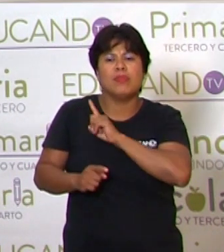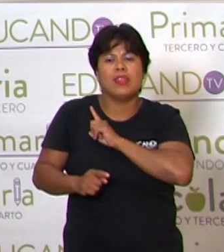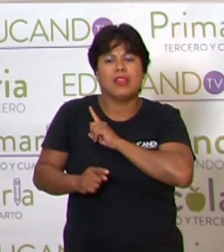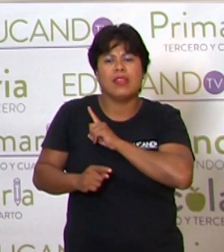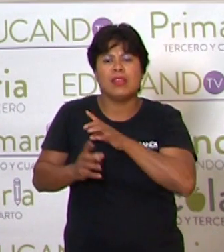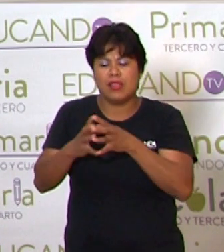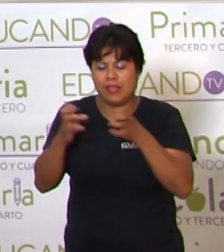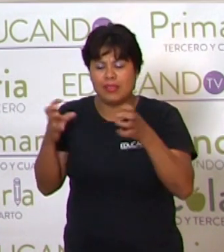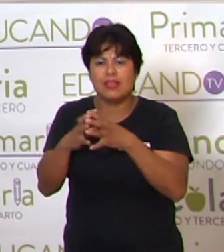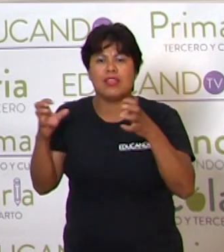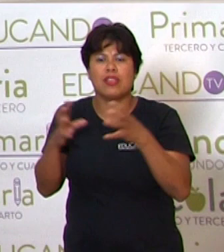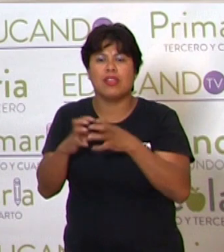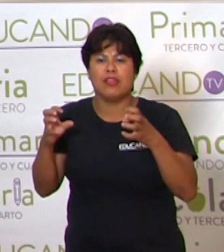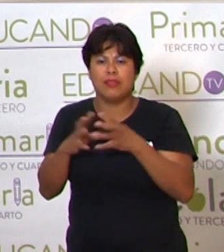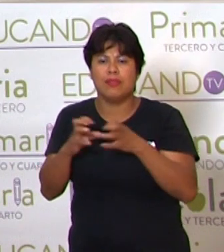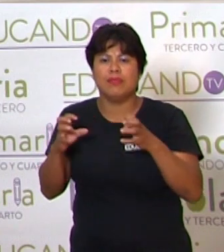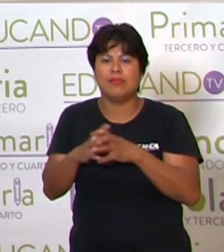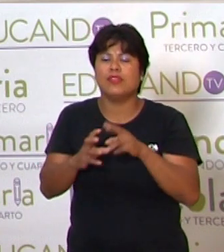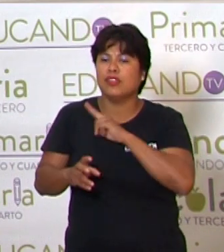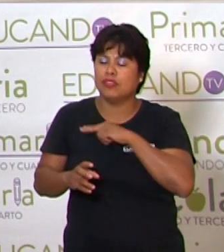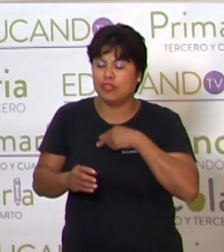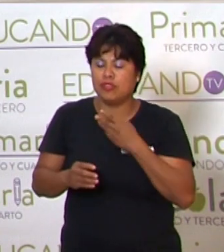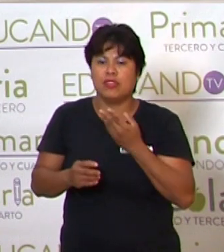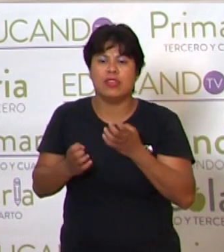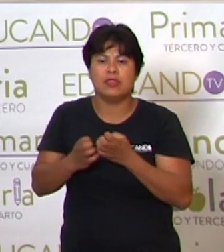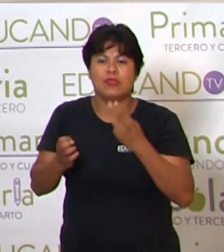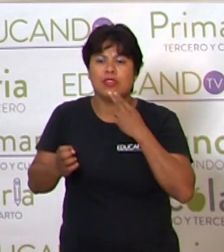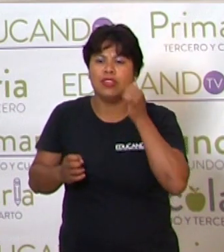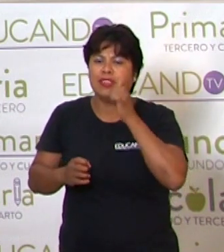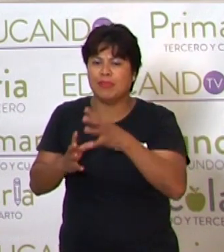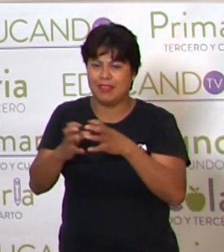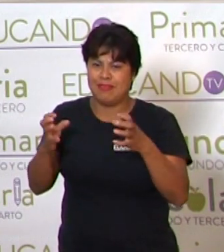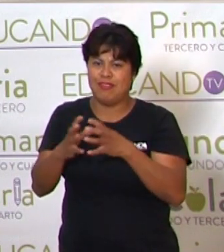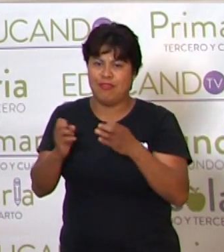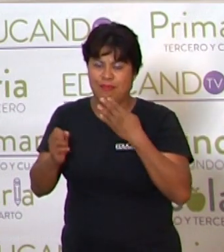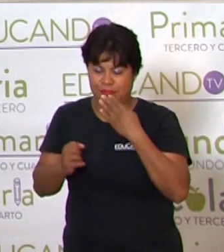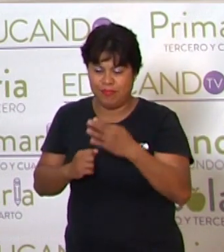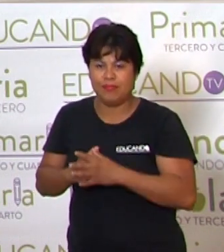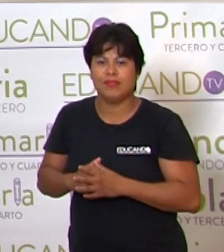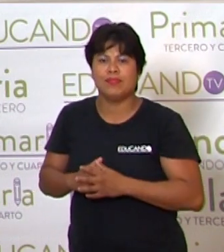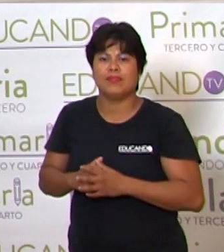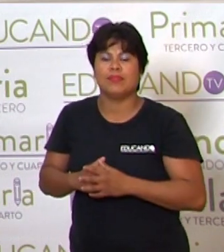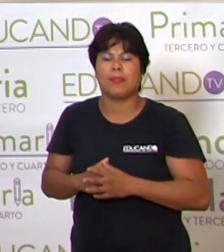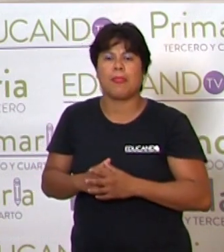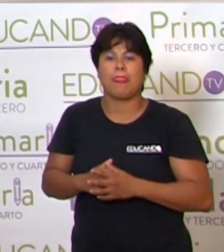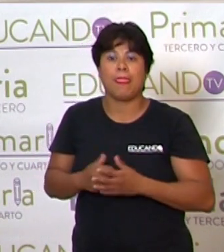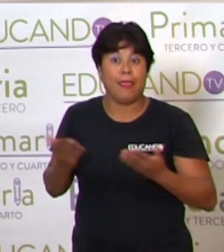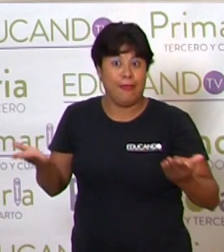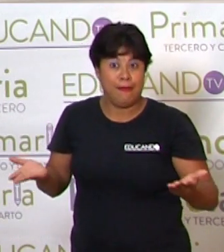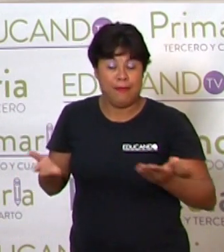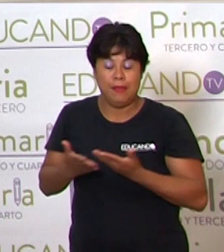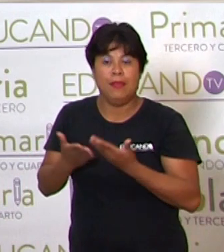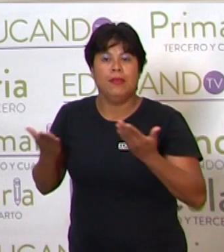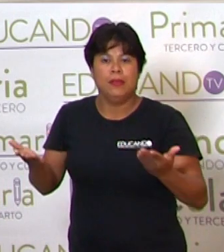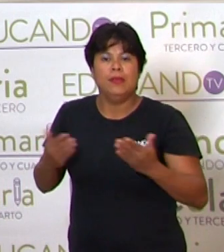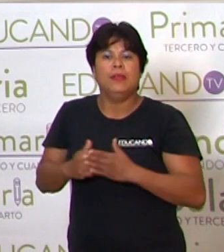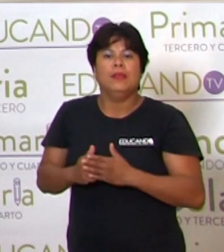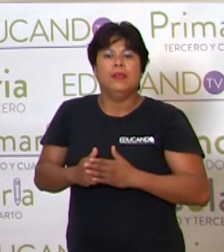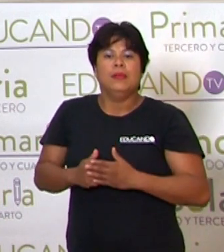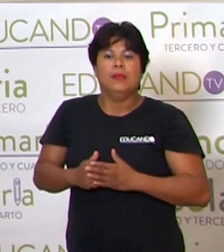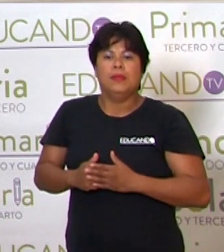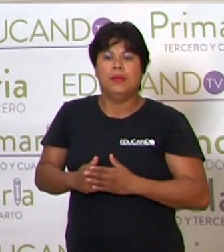existe quesillo y que estamos pensando siempre en quesillo. Muy bien, pues ahora